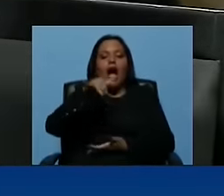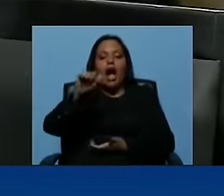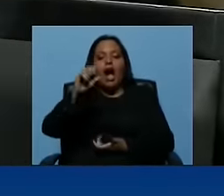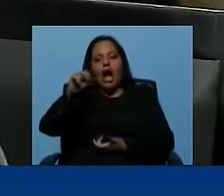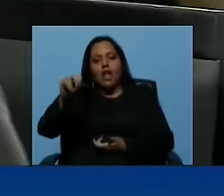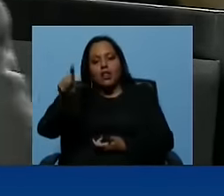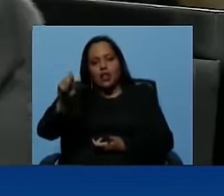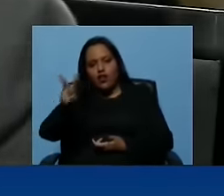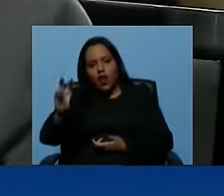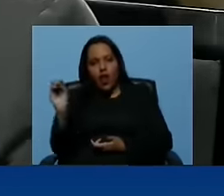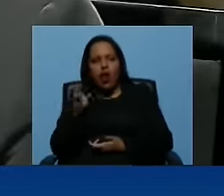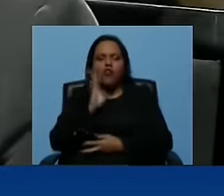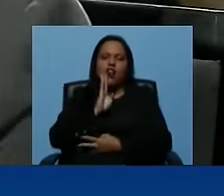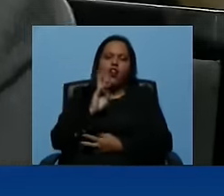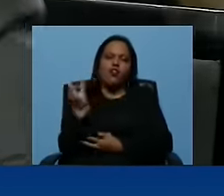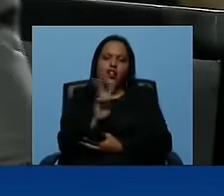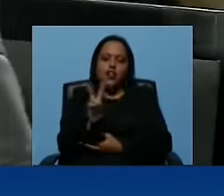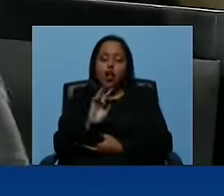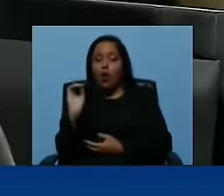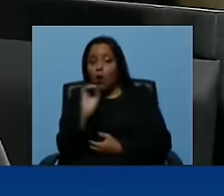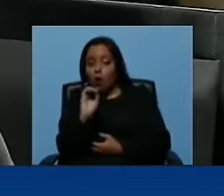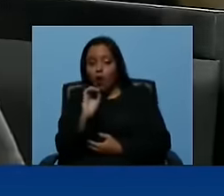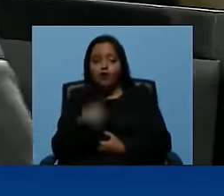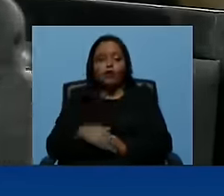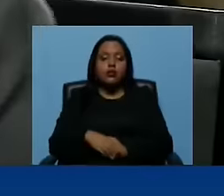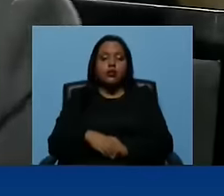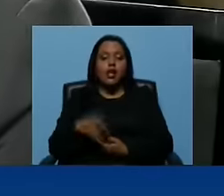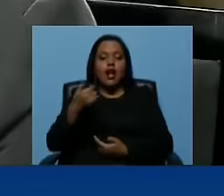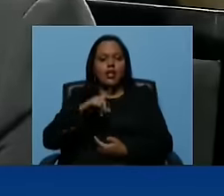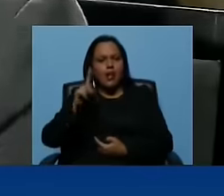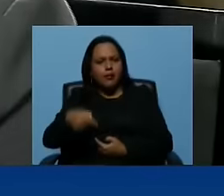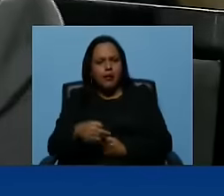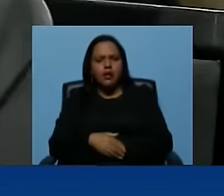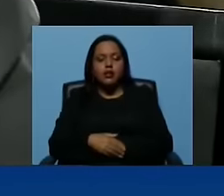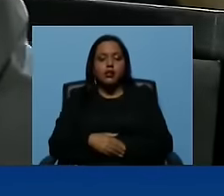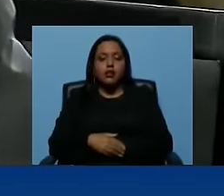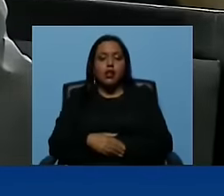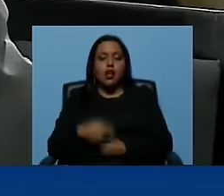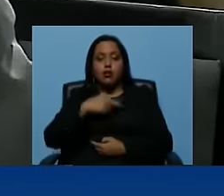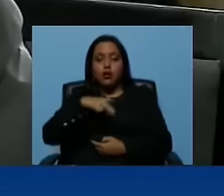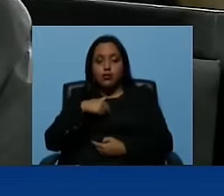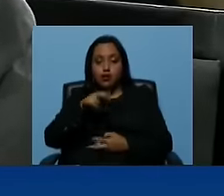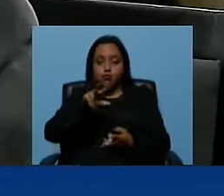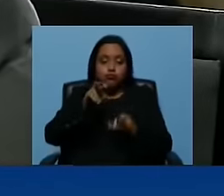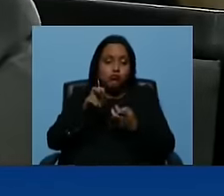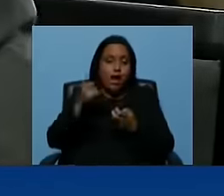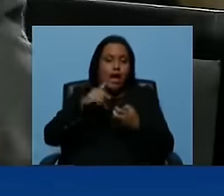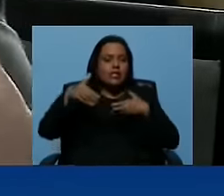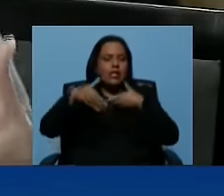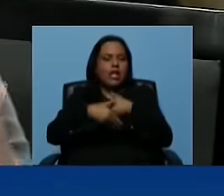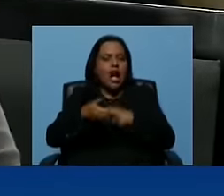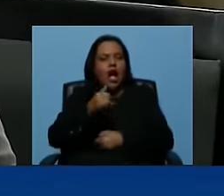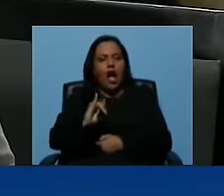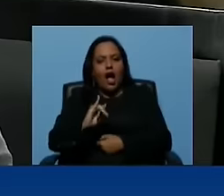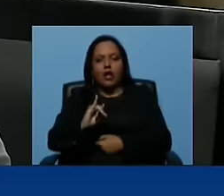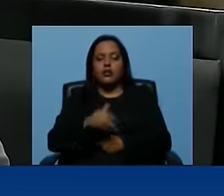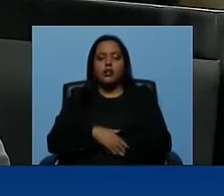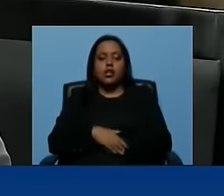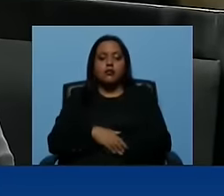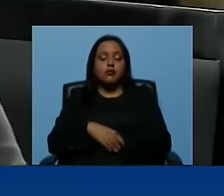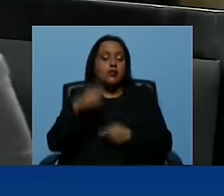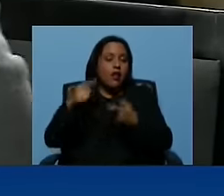fallar la plataforma del Banco Venezuela, matrices en donde han afectado también a nuestra plataforma de recaudación del CENIAT y van generando todo un ecosistema